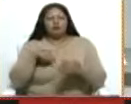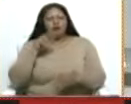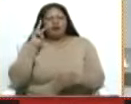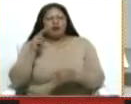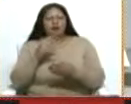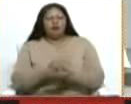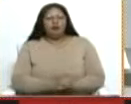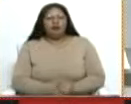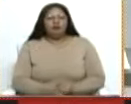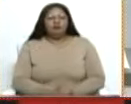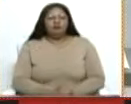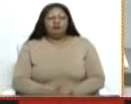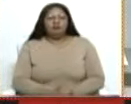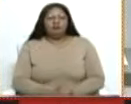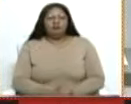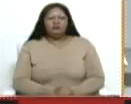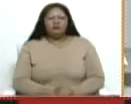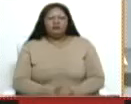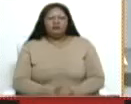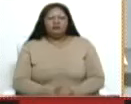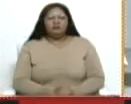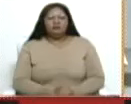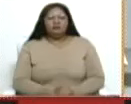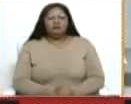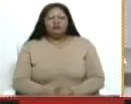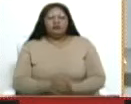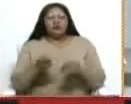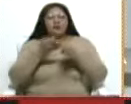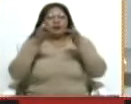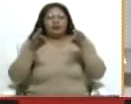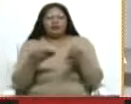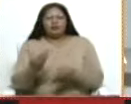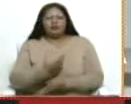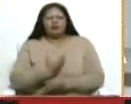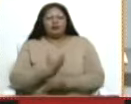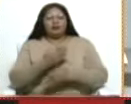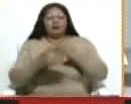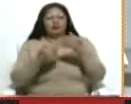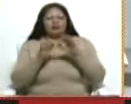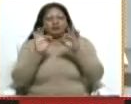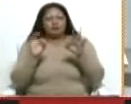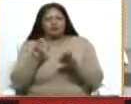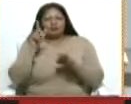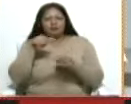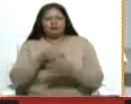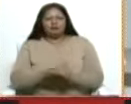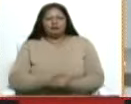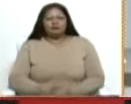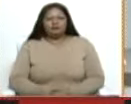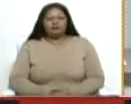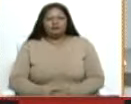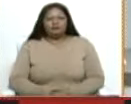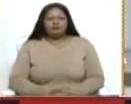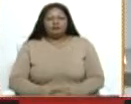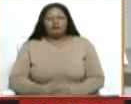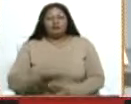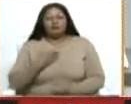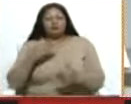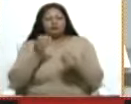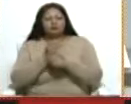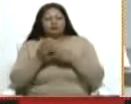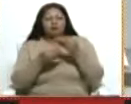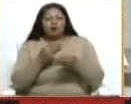eso que usted comenta, los gobernadores, los alcaldes también tienen que tomar esto como algo propio, y así como